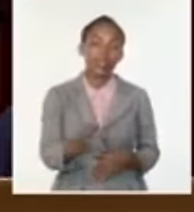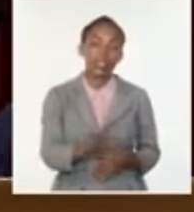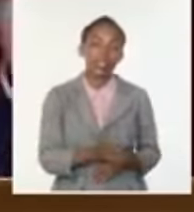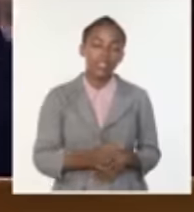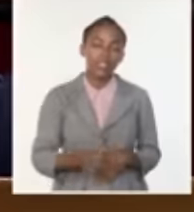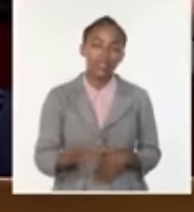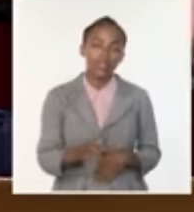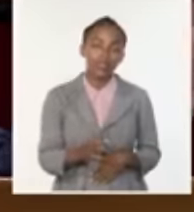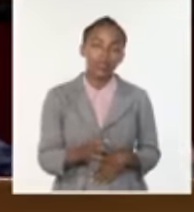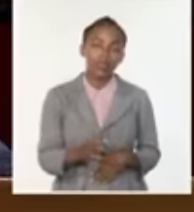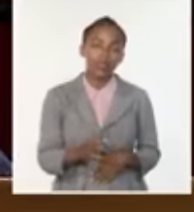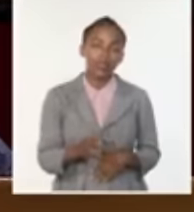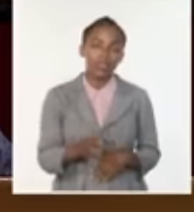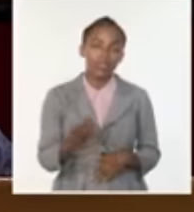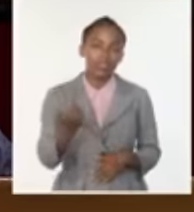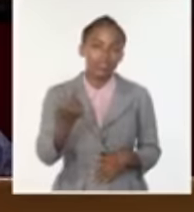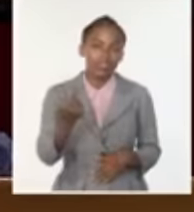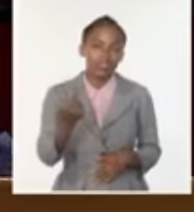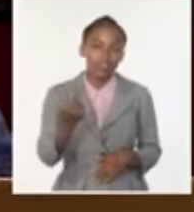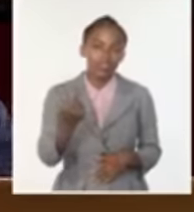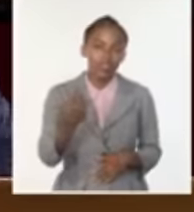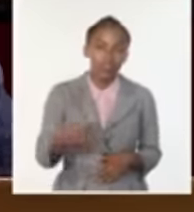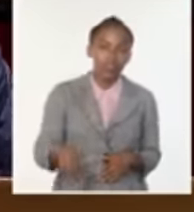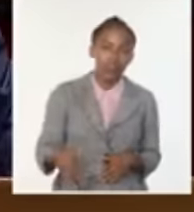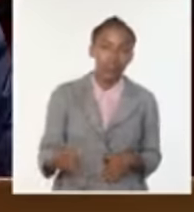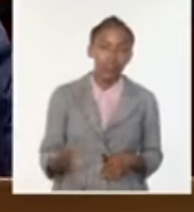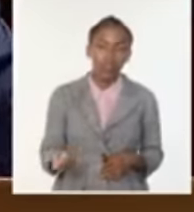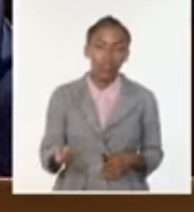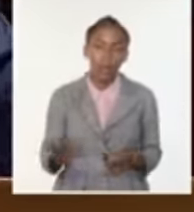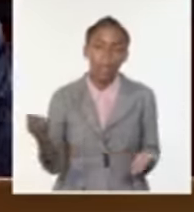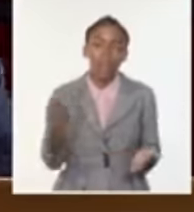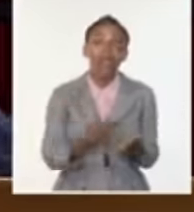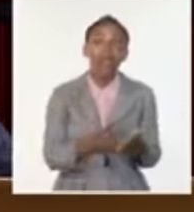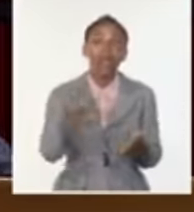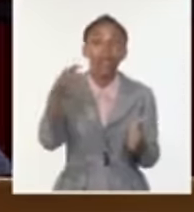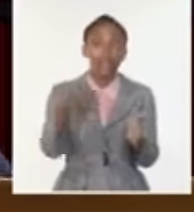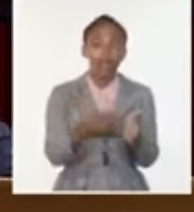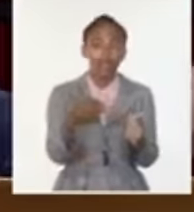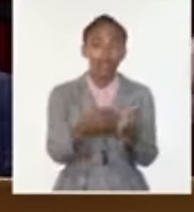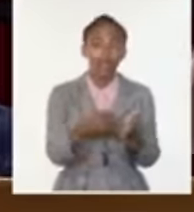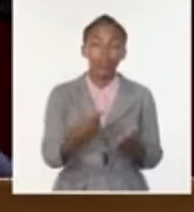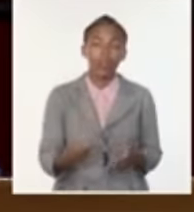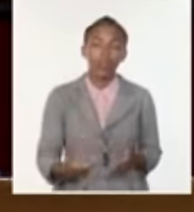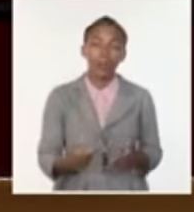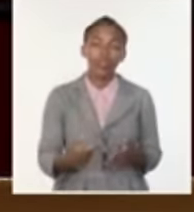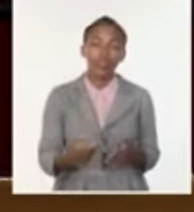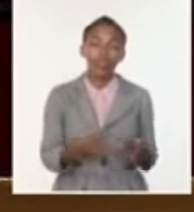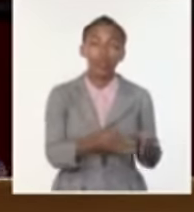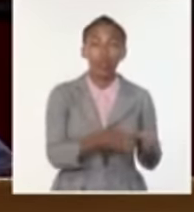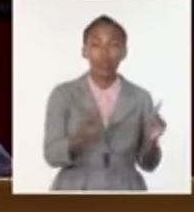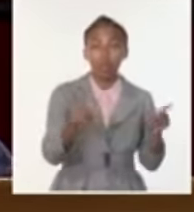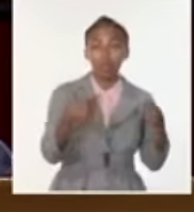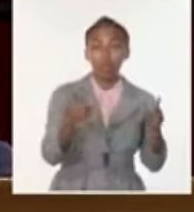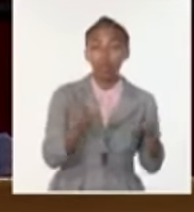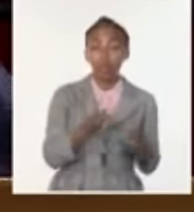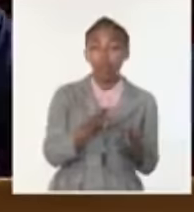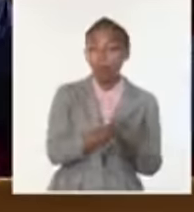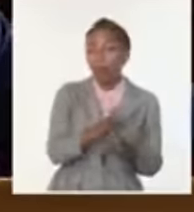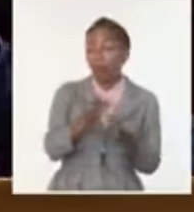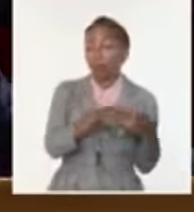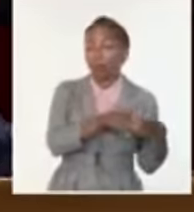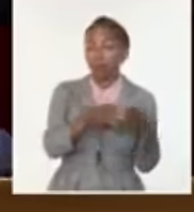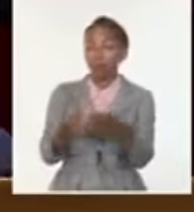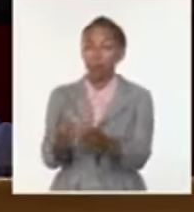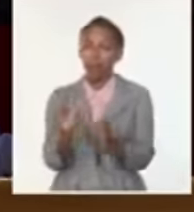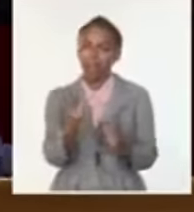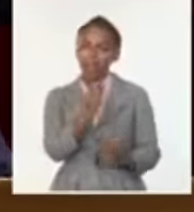lo puede gastar en pagarle 1 millón de pesos a una orquesta nacional para que vaya a cantar al municipio. Eso no es desarrollo municipal,